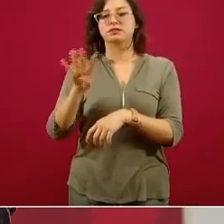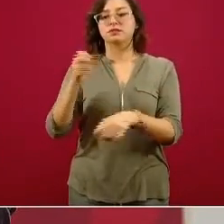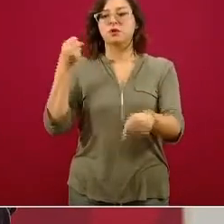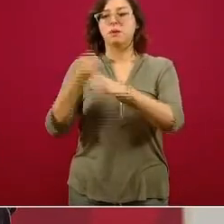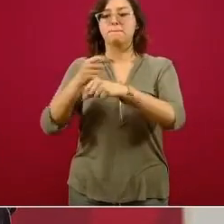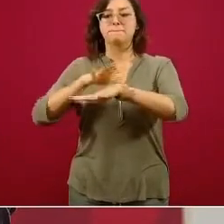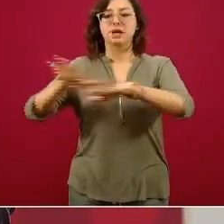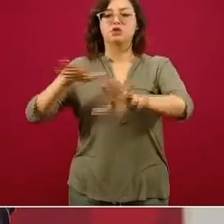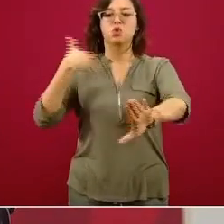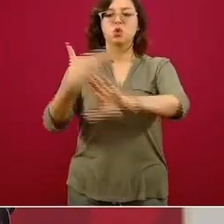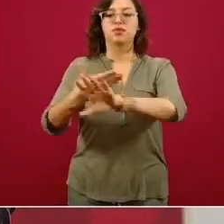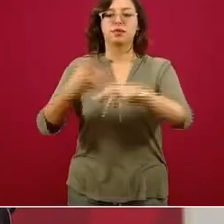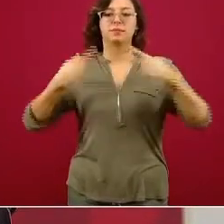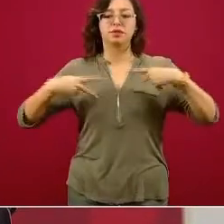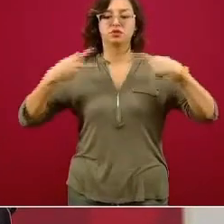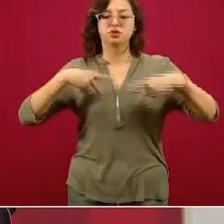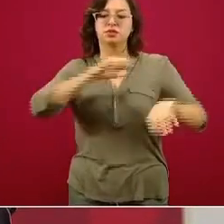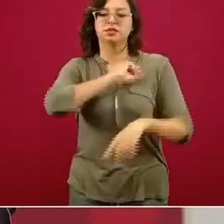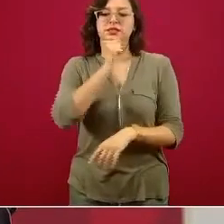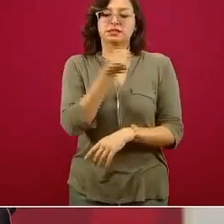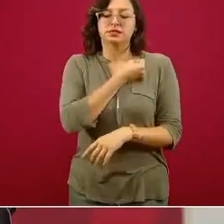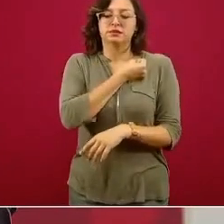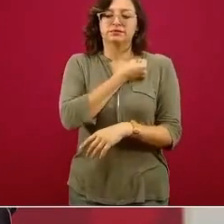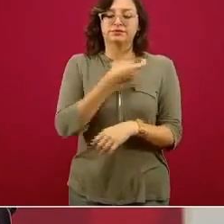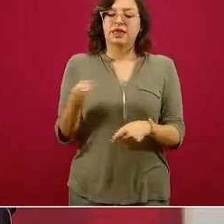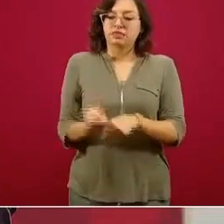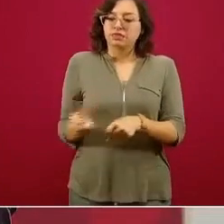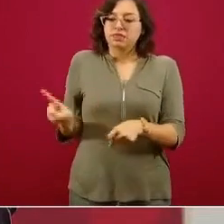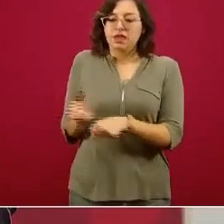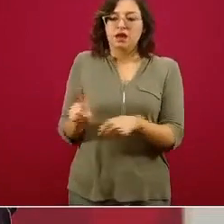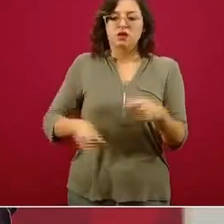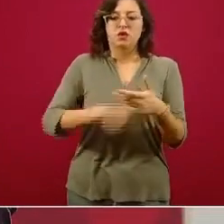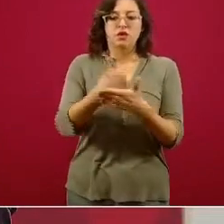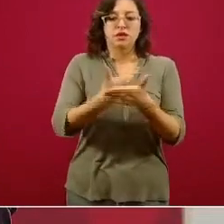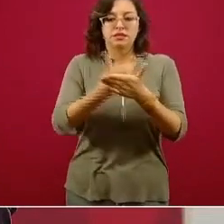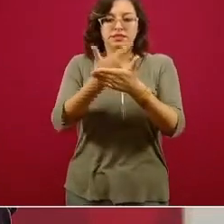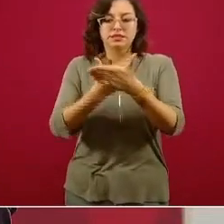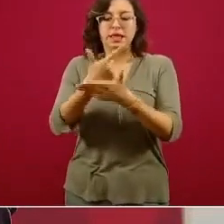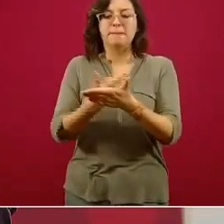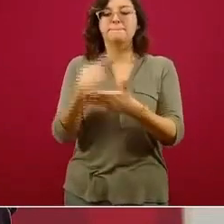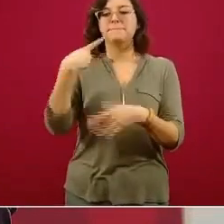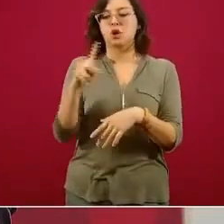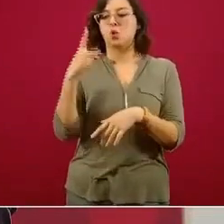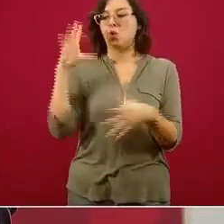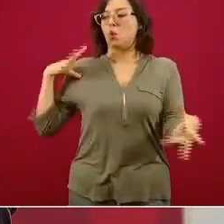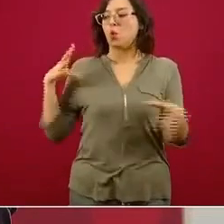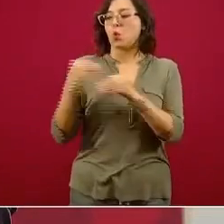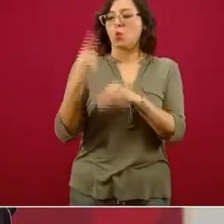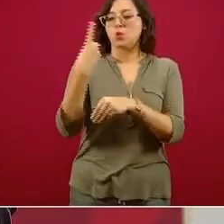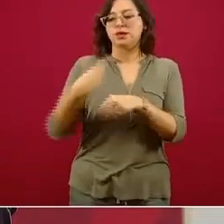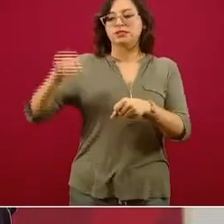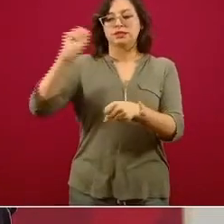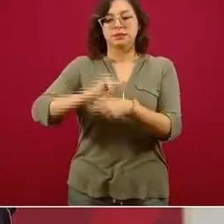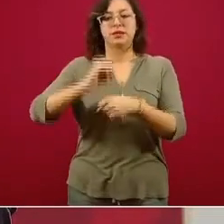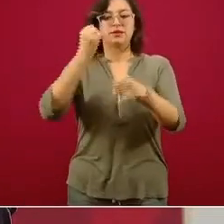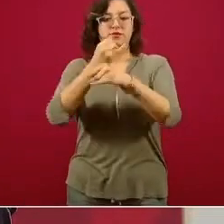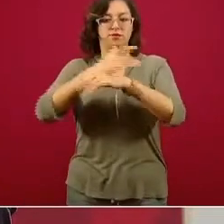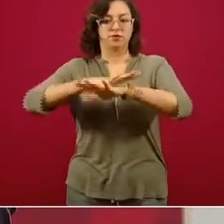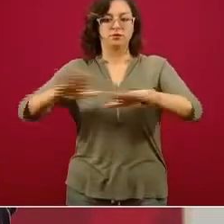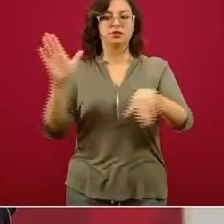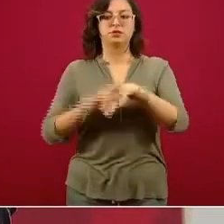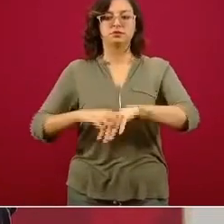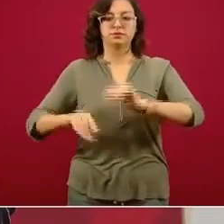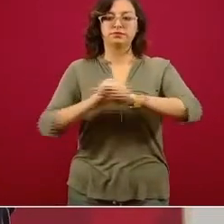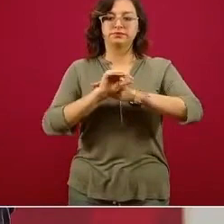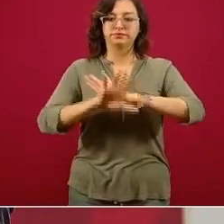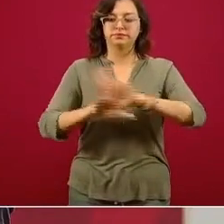salud, información que actualizamos diariamente, pero informamos semanalmente para tener una perspectiva más clara de lo